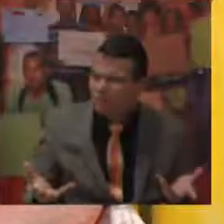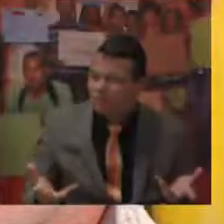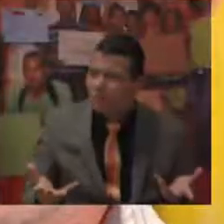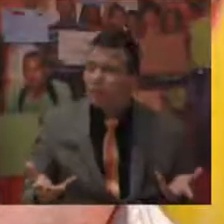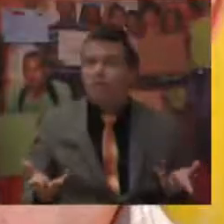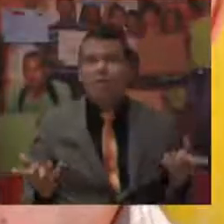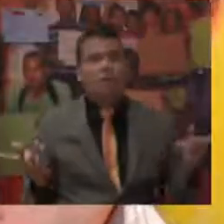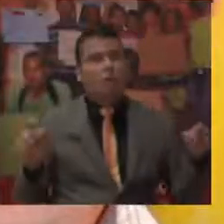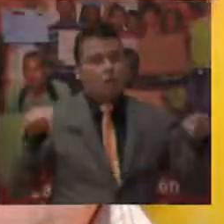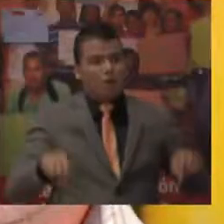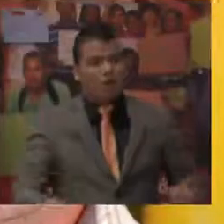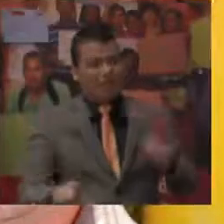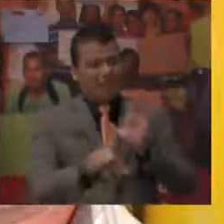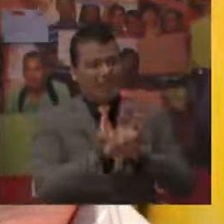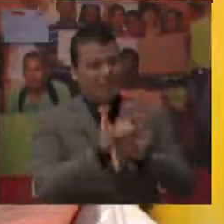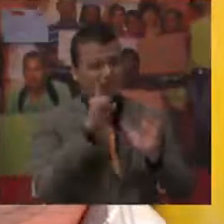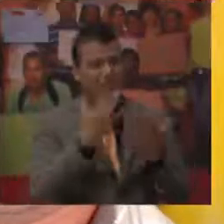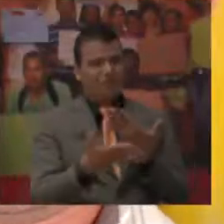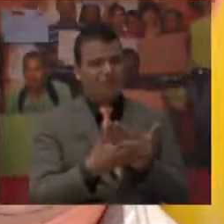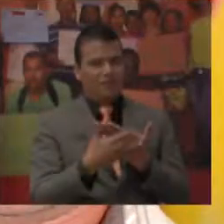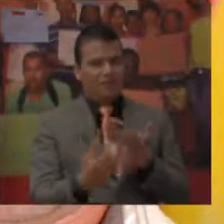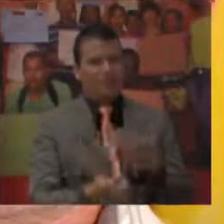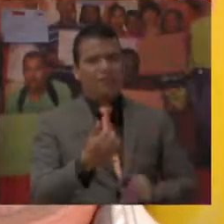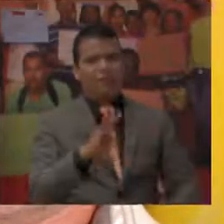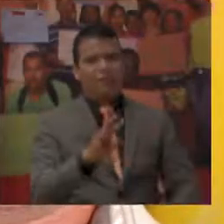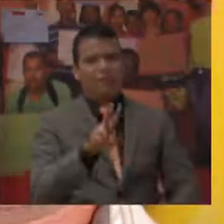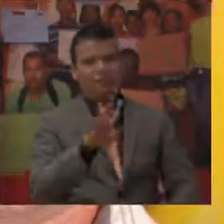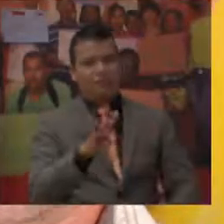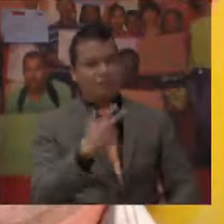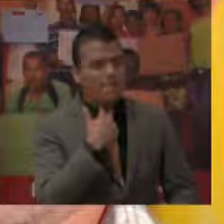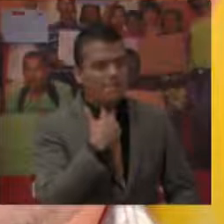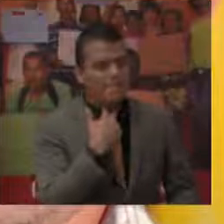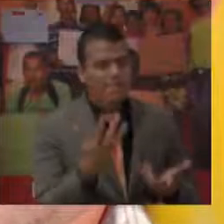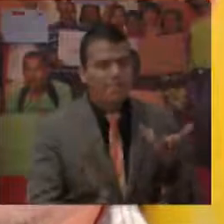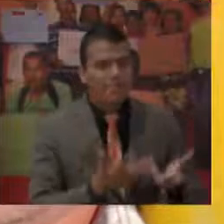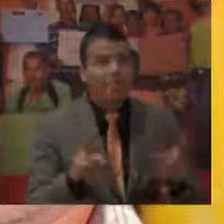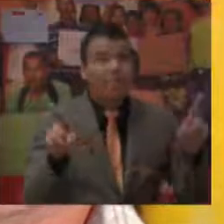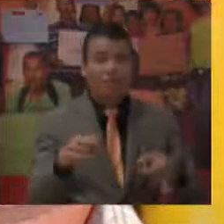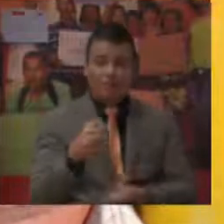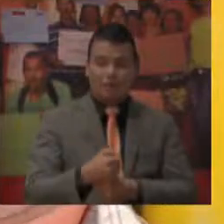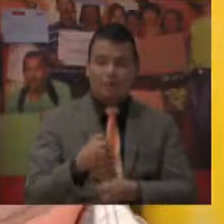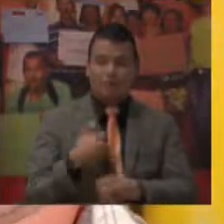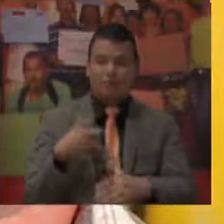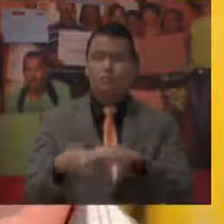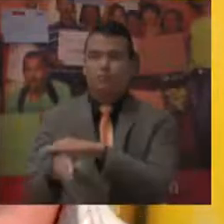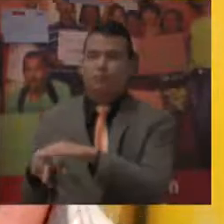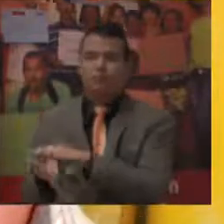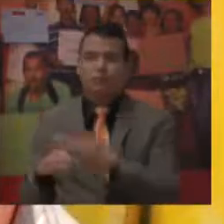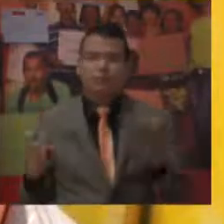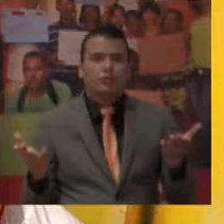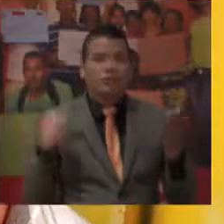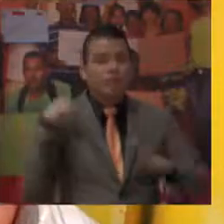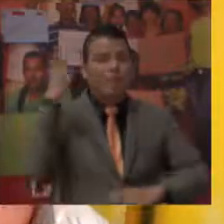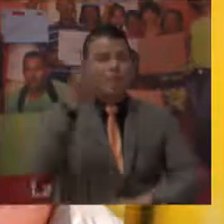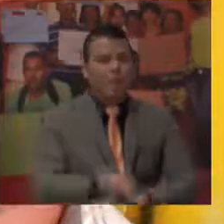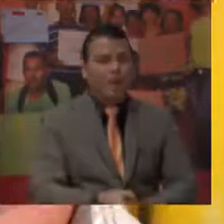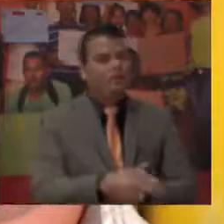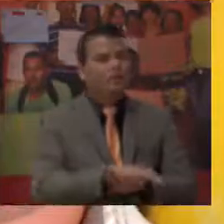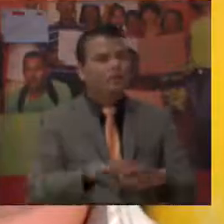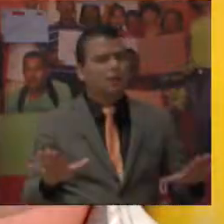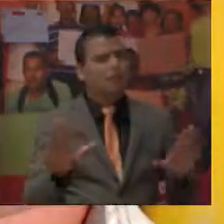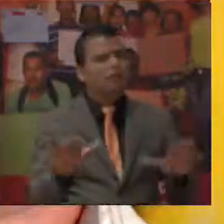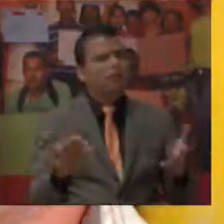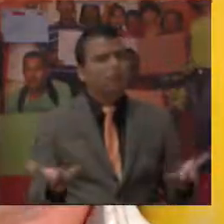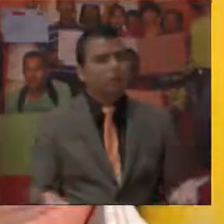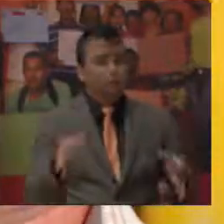hoy la misma ley que 1424 nos está limitando al tema laboral. ¿Por qué? Porque a través de una sentencia que